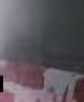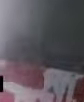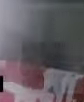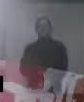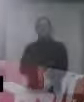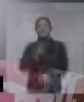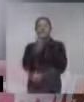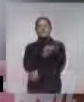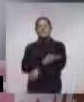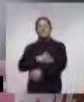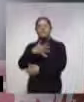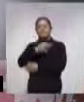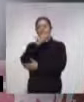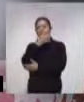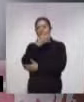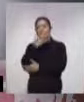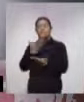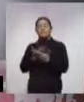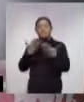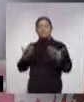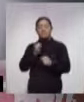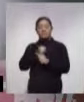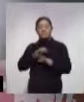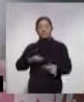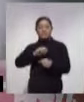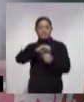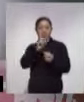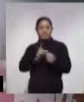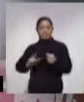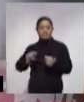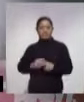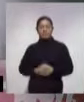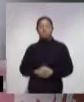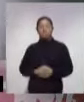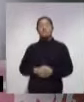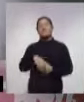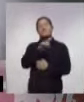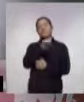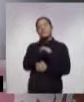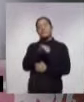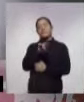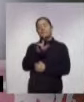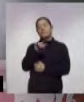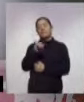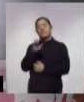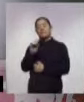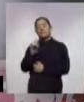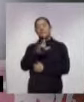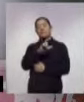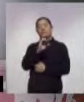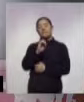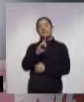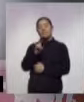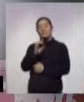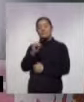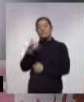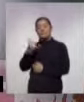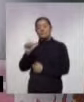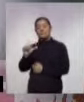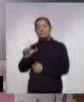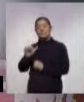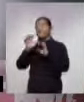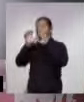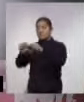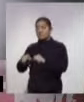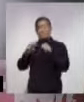Dos de la tarde con 10 minutos, vamos a la información nacional. Emilio Lozoya es detenido en Málaga, España, confirma